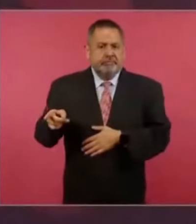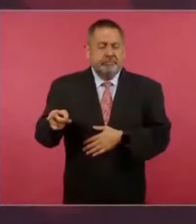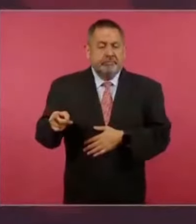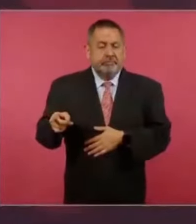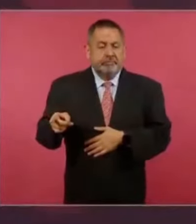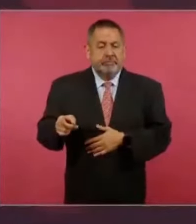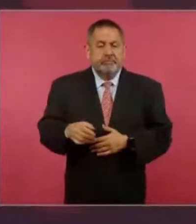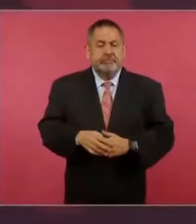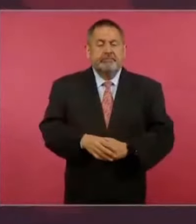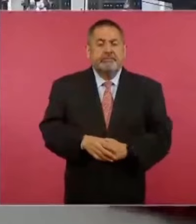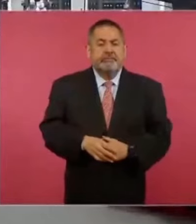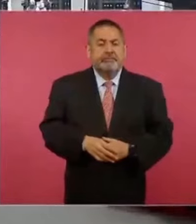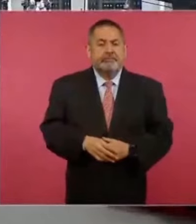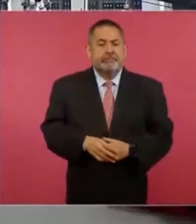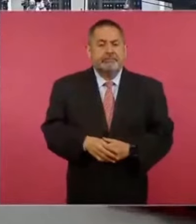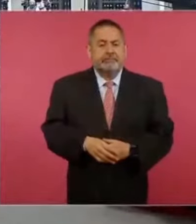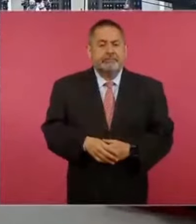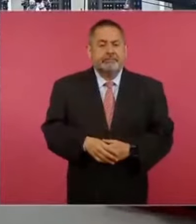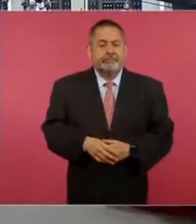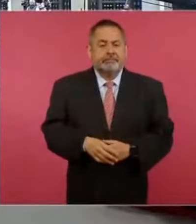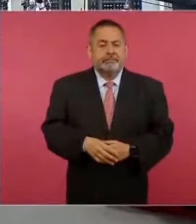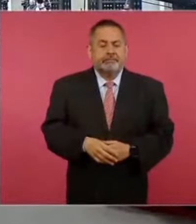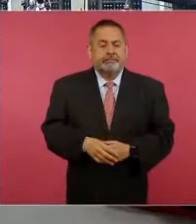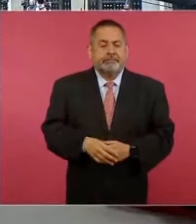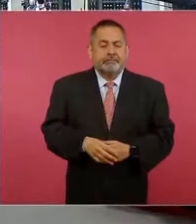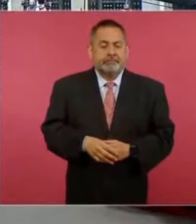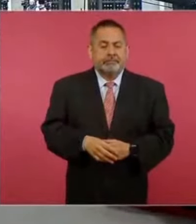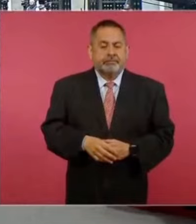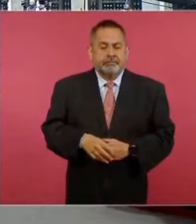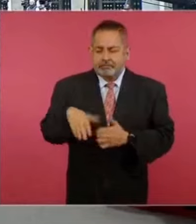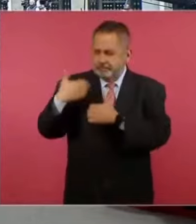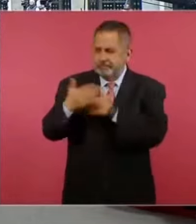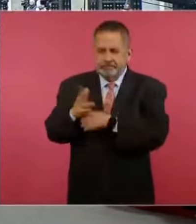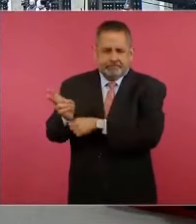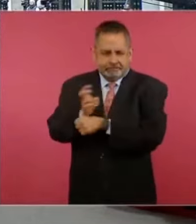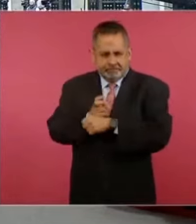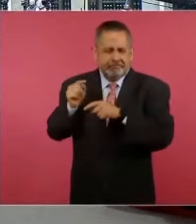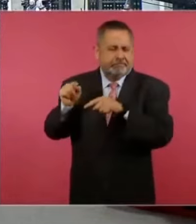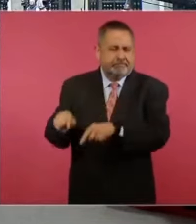¿Mande? Tenía la mañanera. Los voy a invitar.